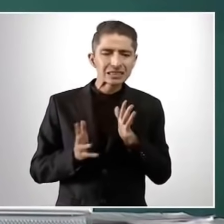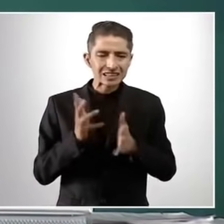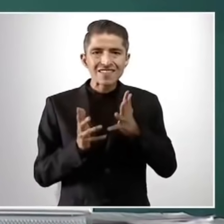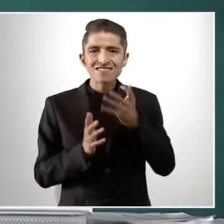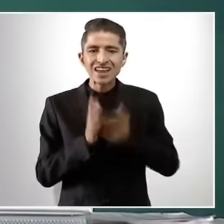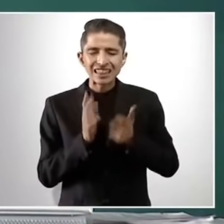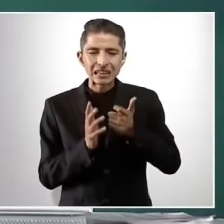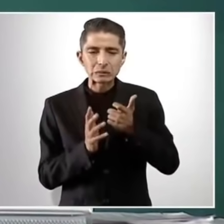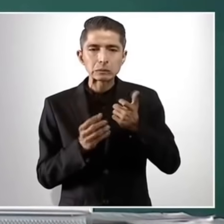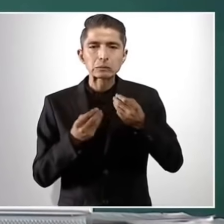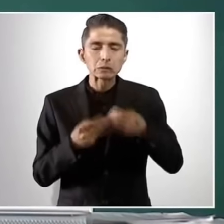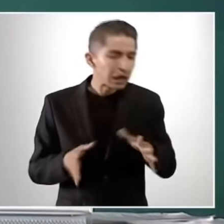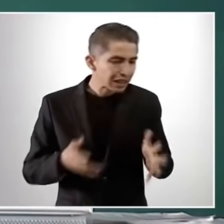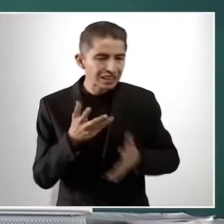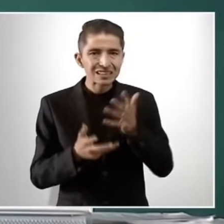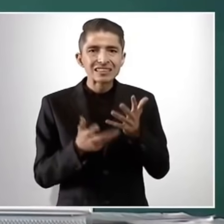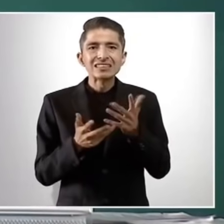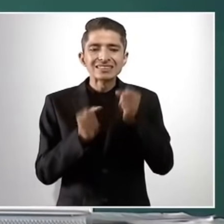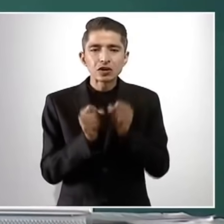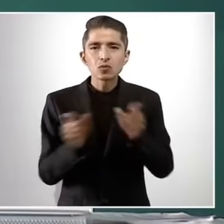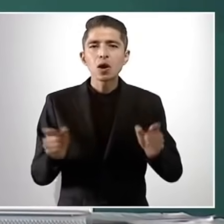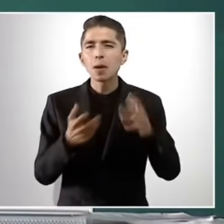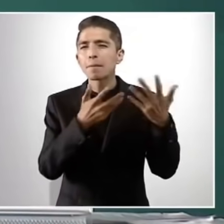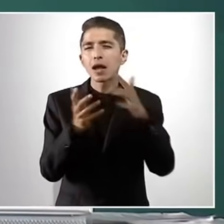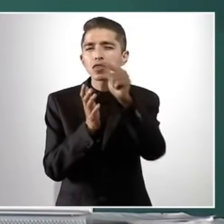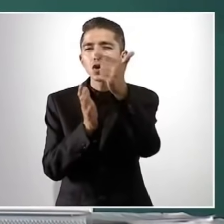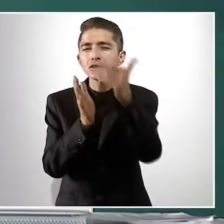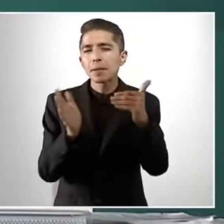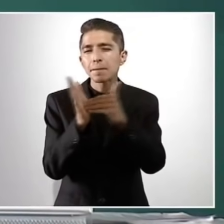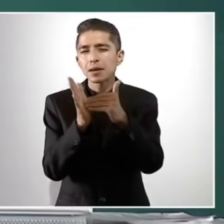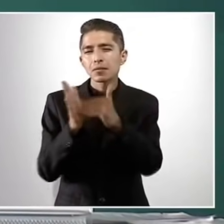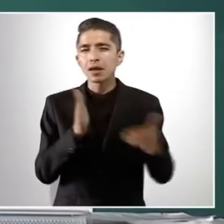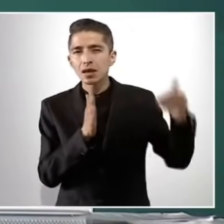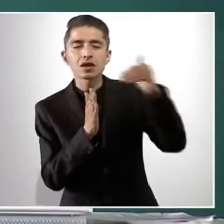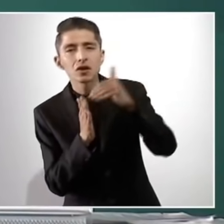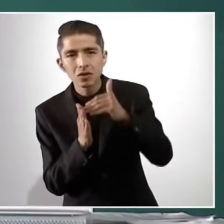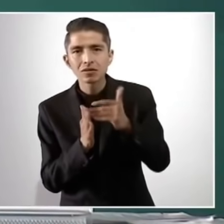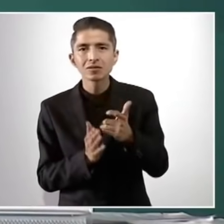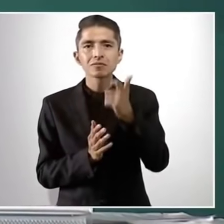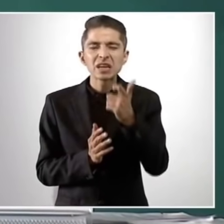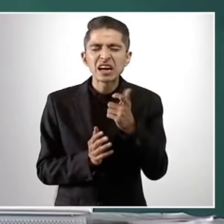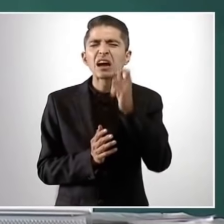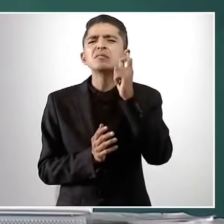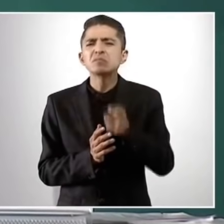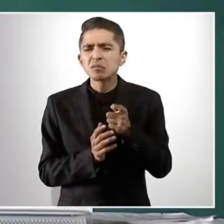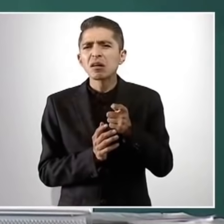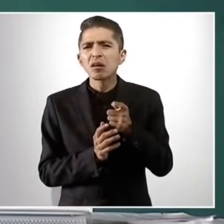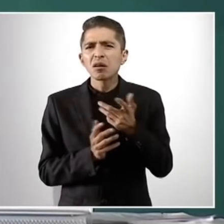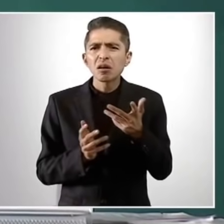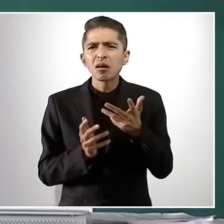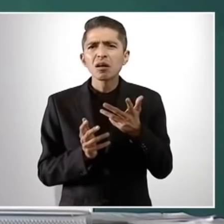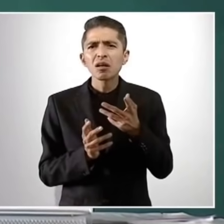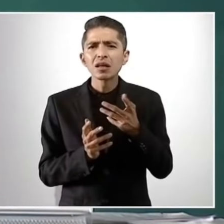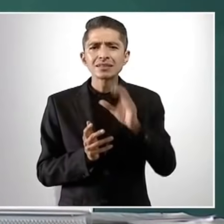el tema de seguridad pública que asciende casi a 12 mil millones de pesos por concepto